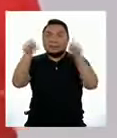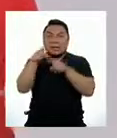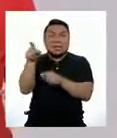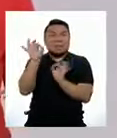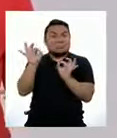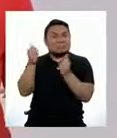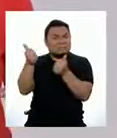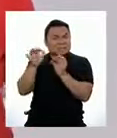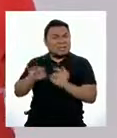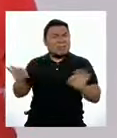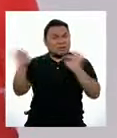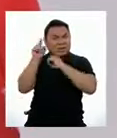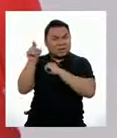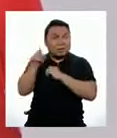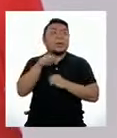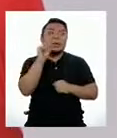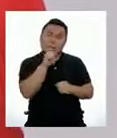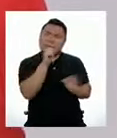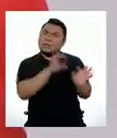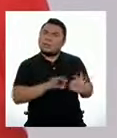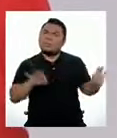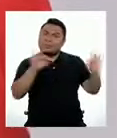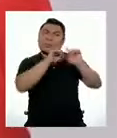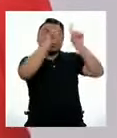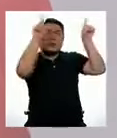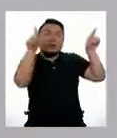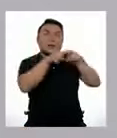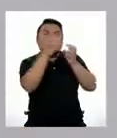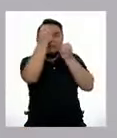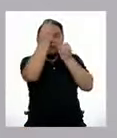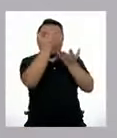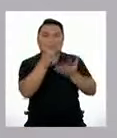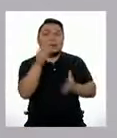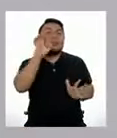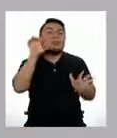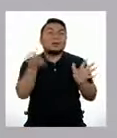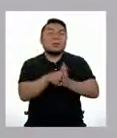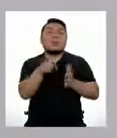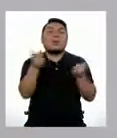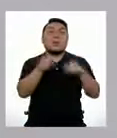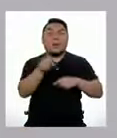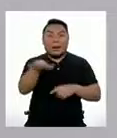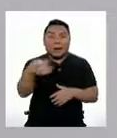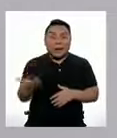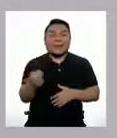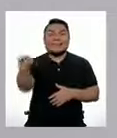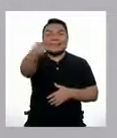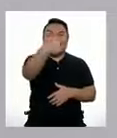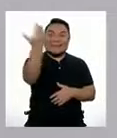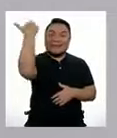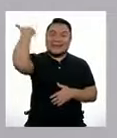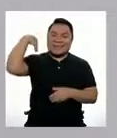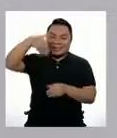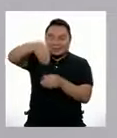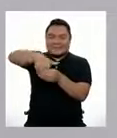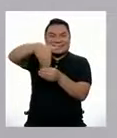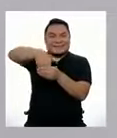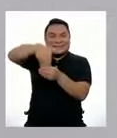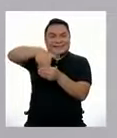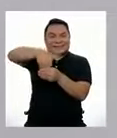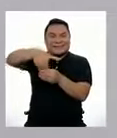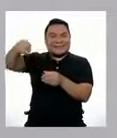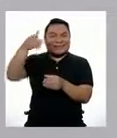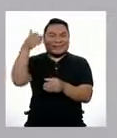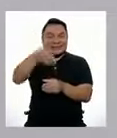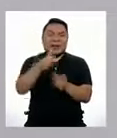estadísticos? Es más de lo que te imaginas, Patricia. Por ejemplo, ¿has visto que cuando hay elecciones aparecen en los periódicos y